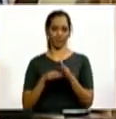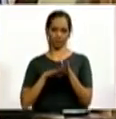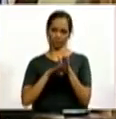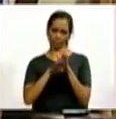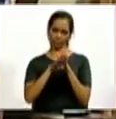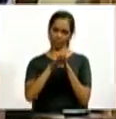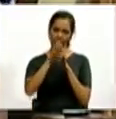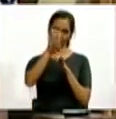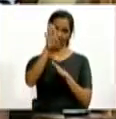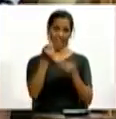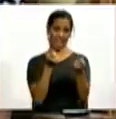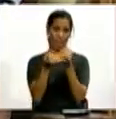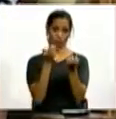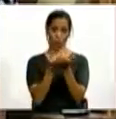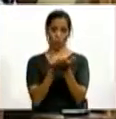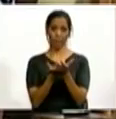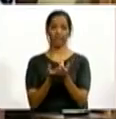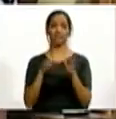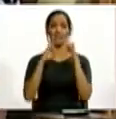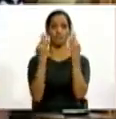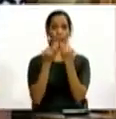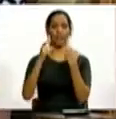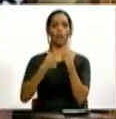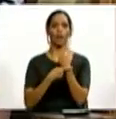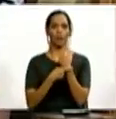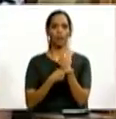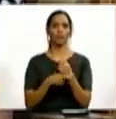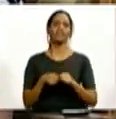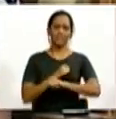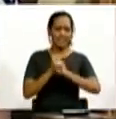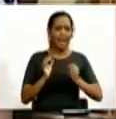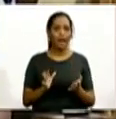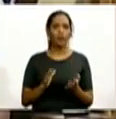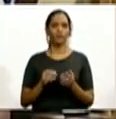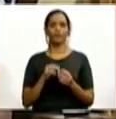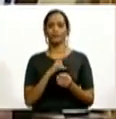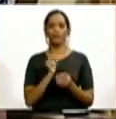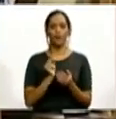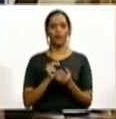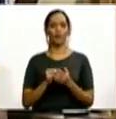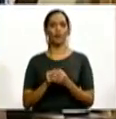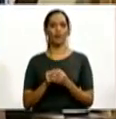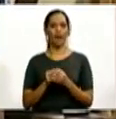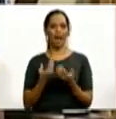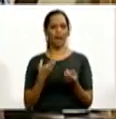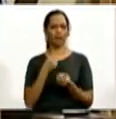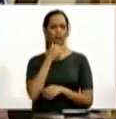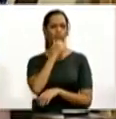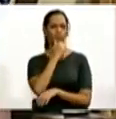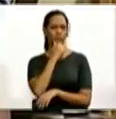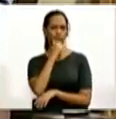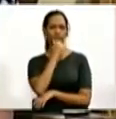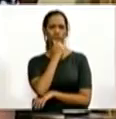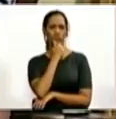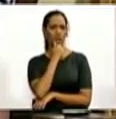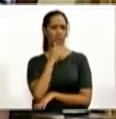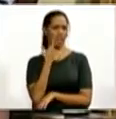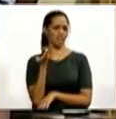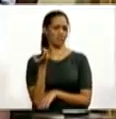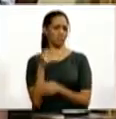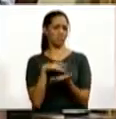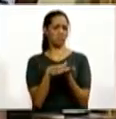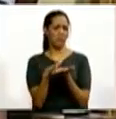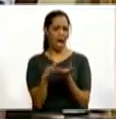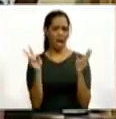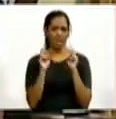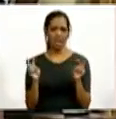en la vida económica de la familia de Guaidó no brinque, no genere una suspicacia, alguna sospecha de que están ocurriendo